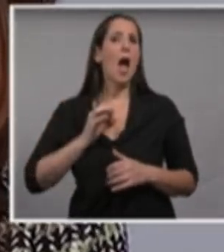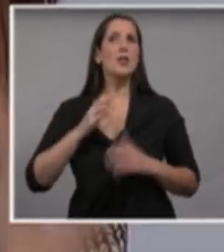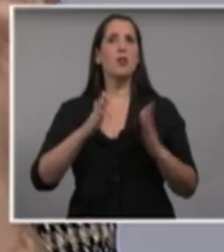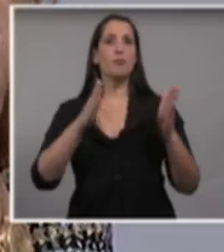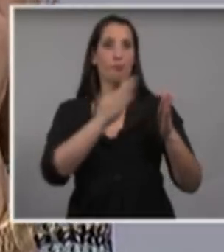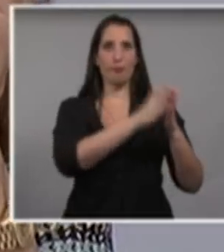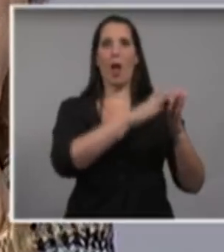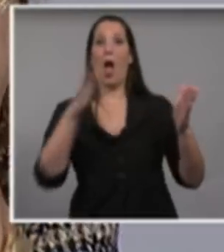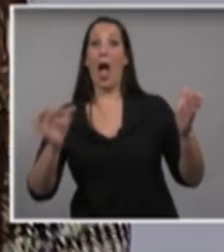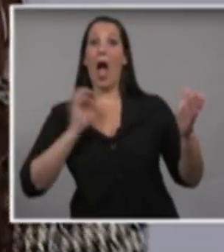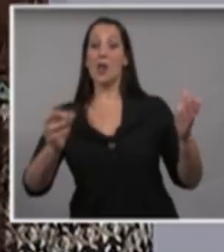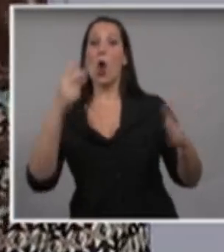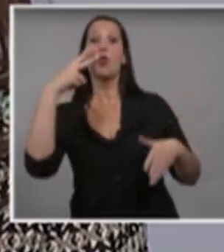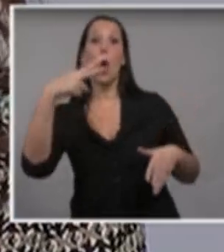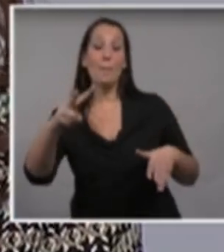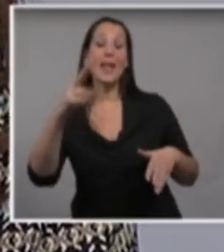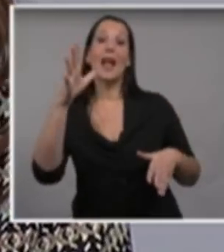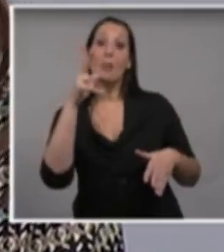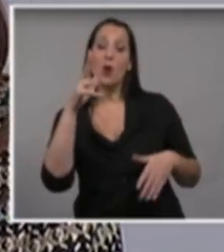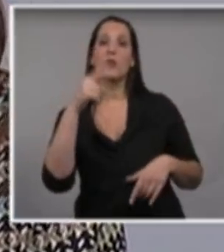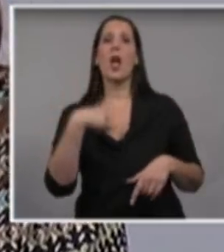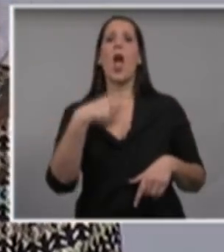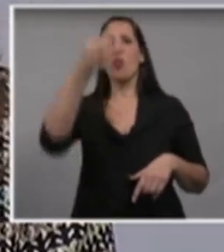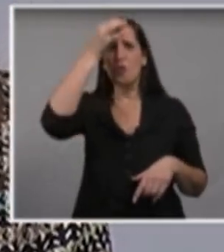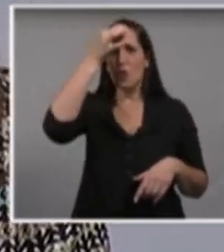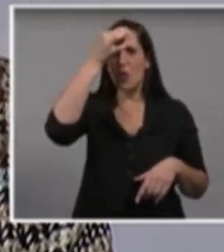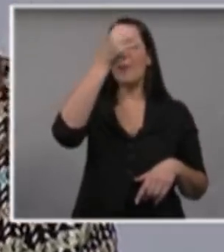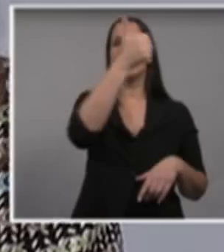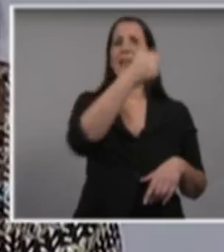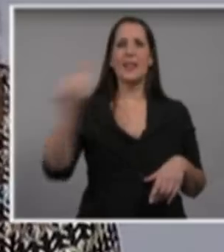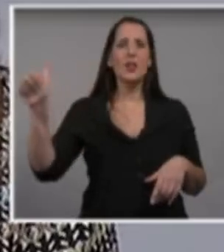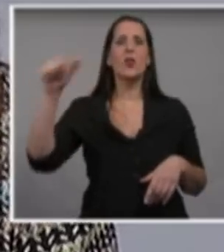2014, 12.671 millones, casi el